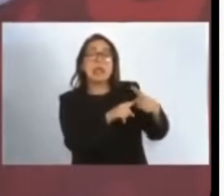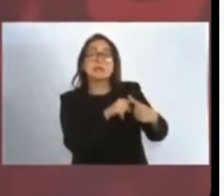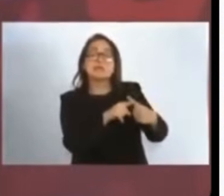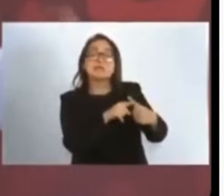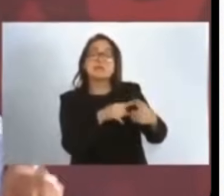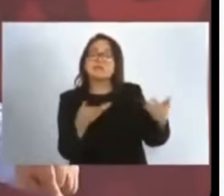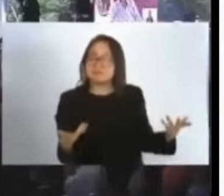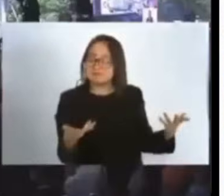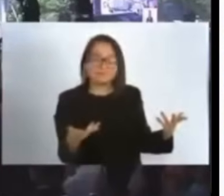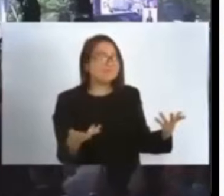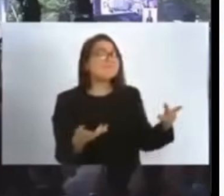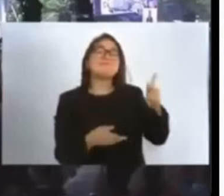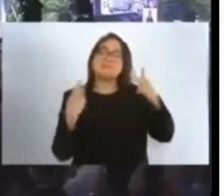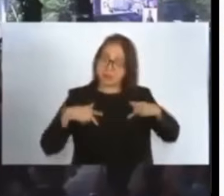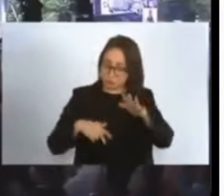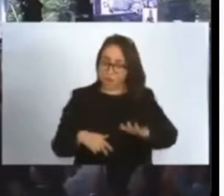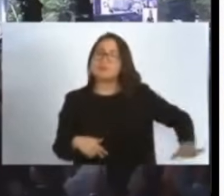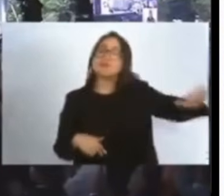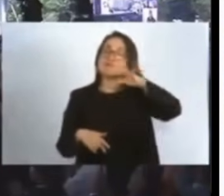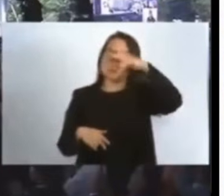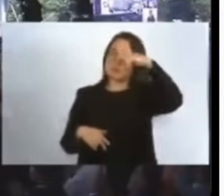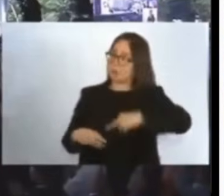pueblo de México, que es